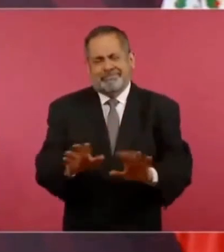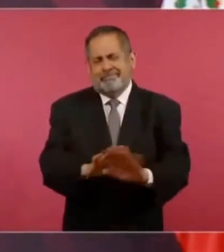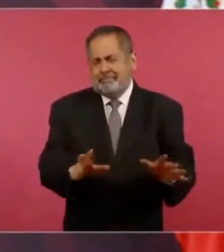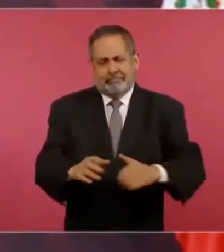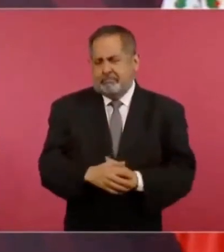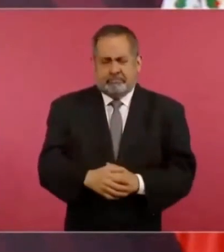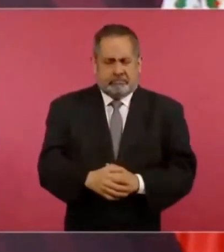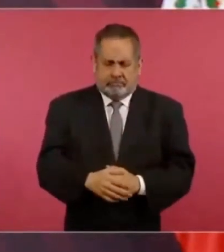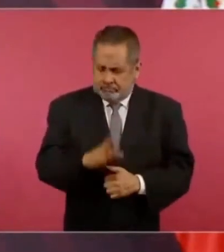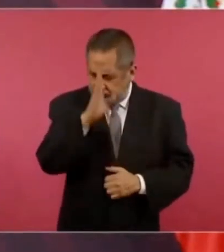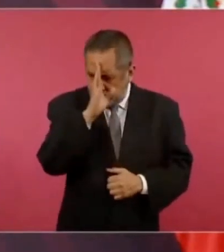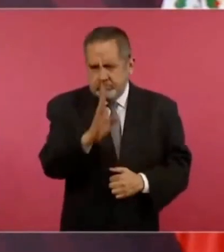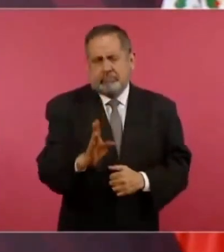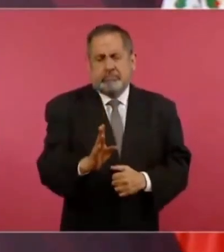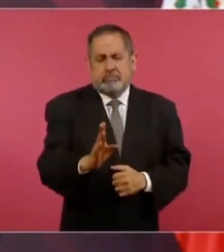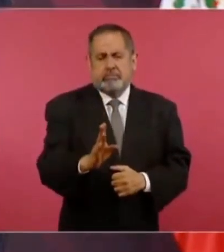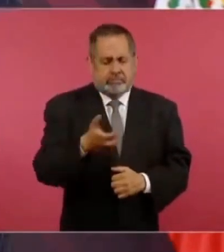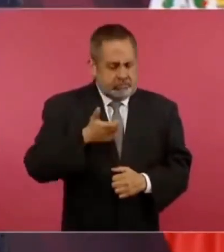No hay que ser